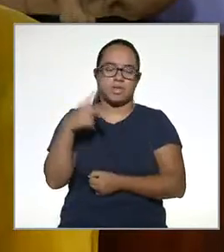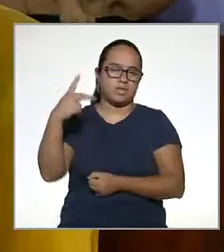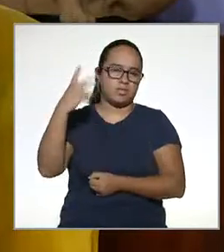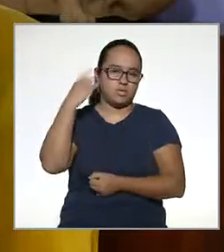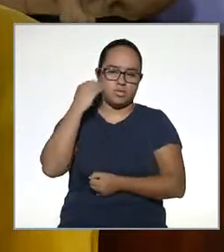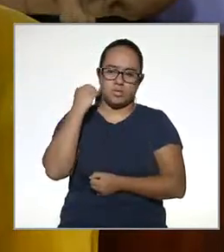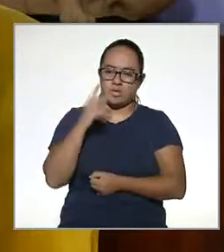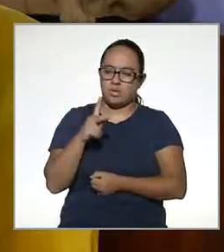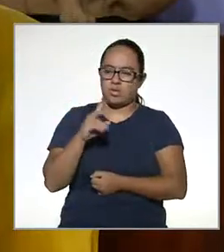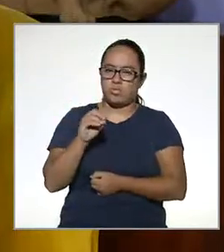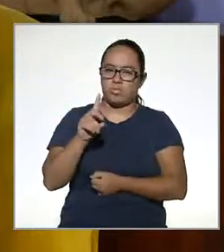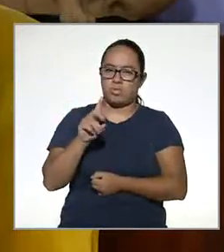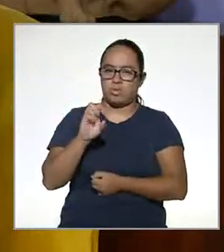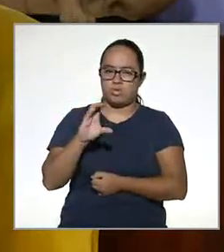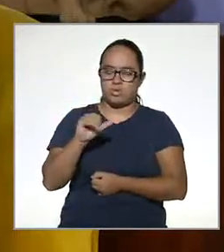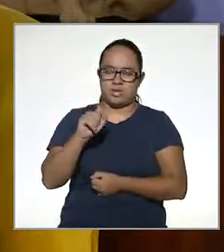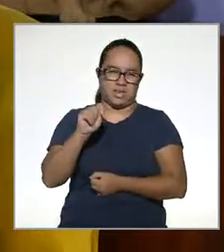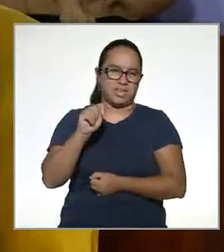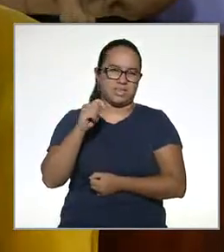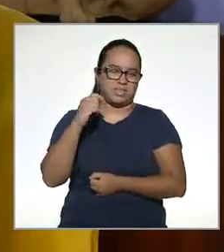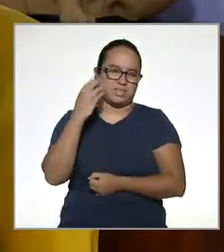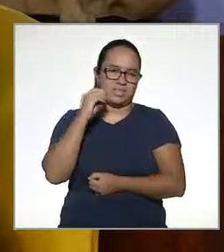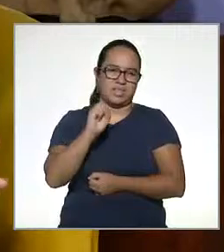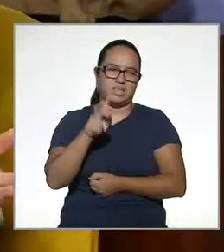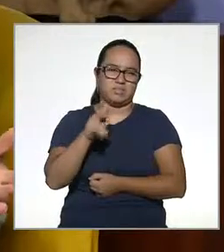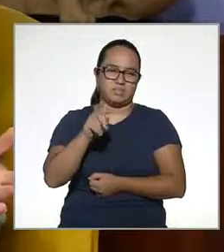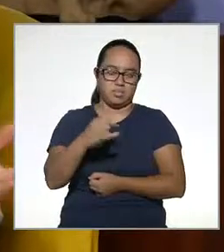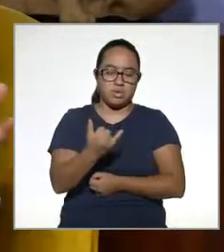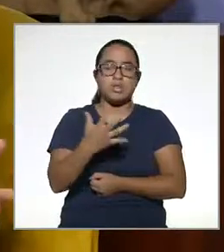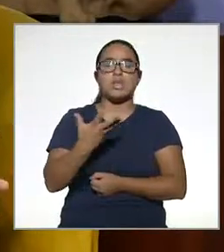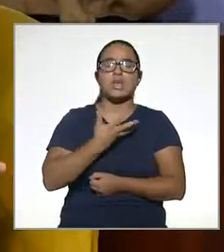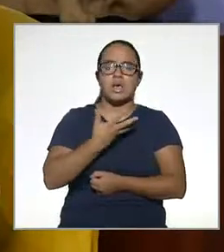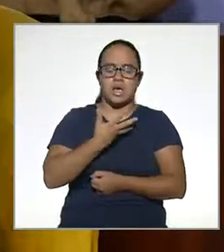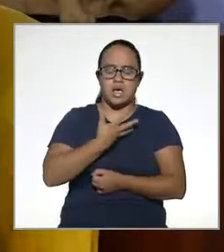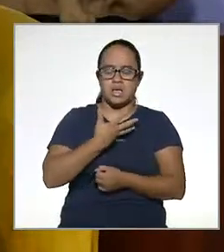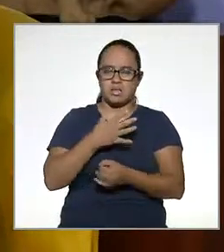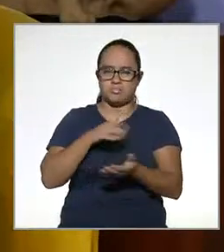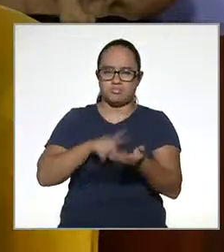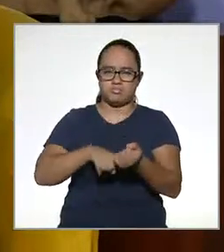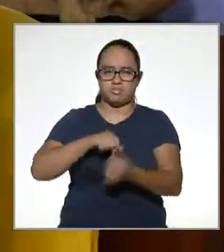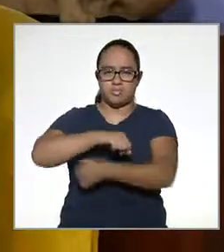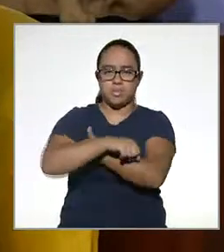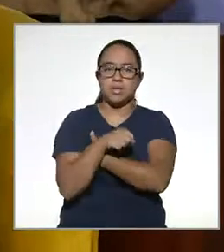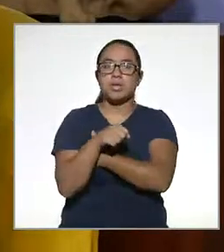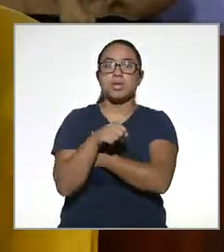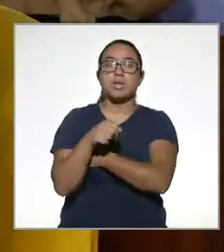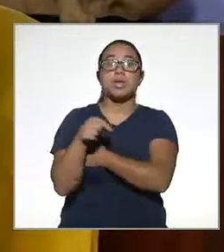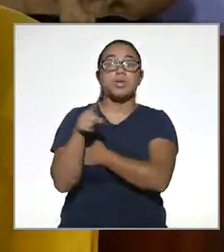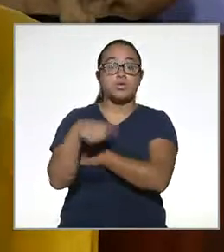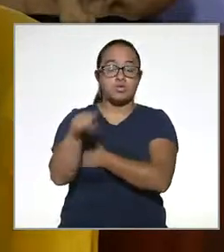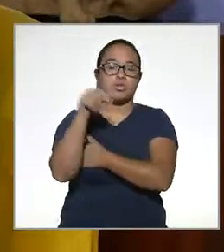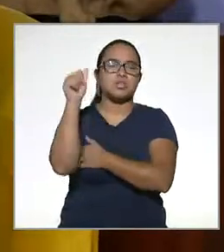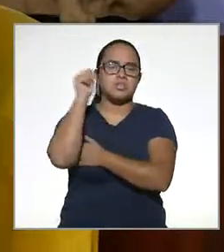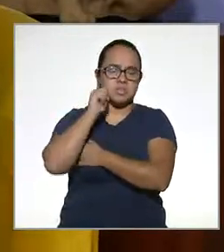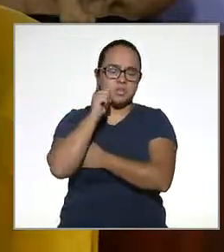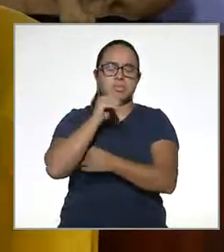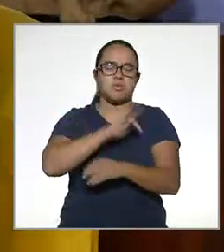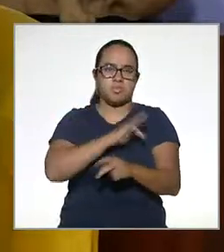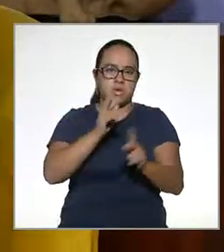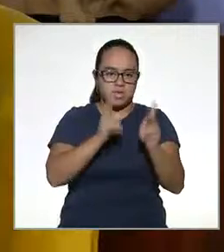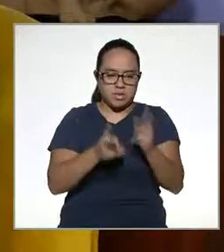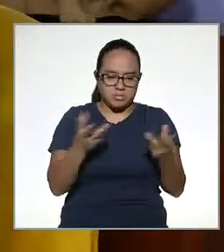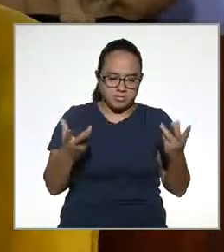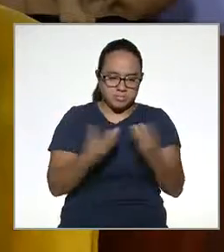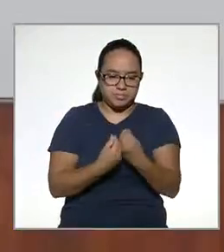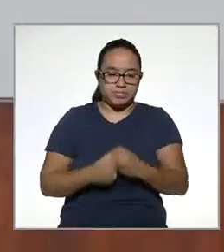Spotify están las más de dos mil emisiones. Así que diálogos en confianza está en todas las plataformas y como siempre usted forma parte de esta conversación,